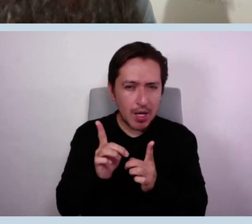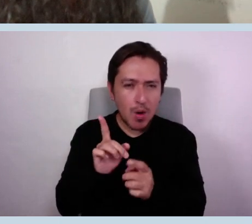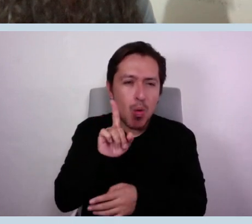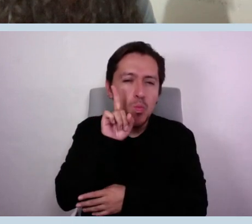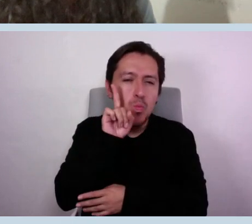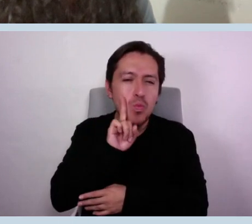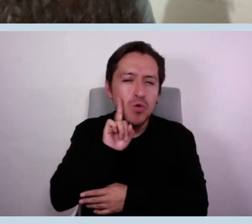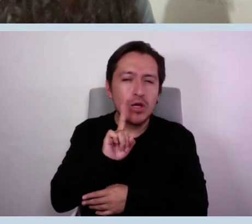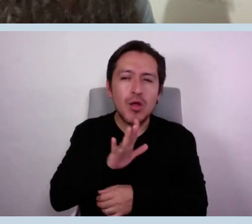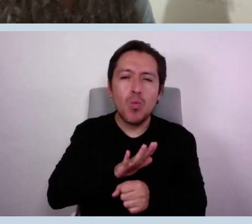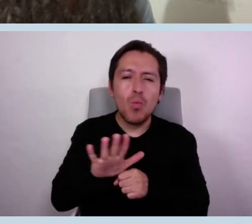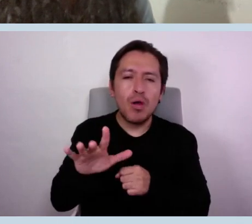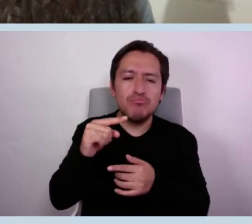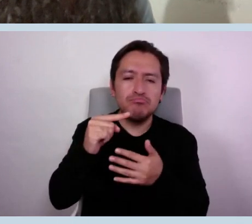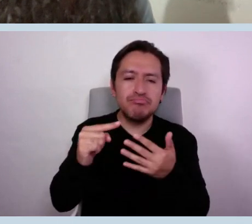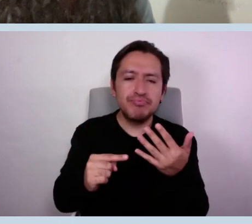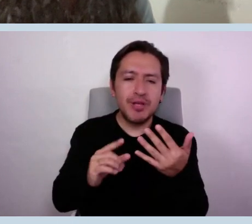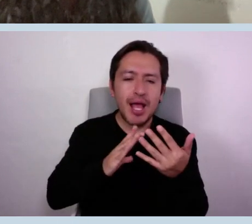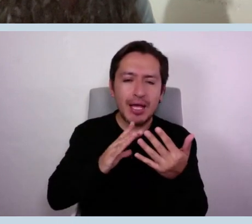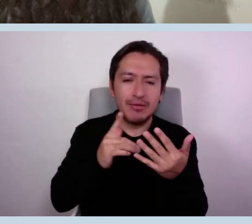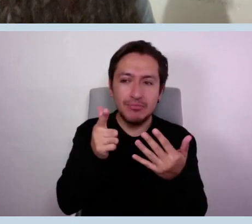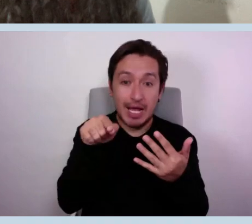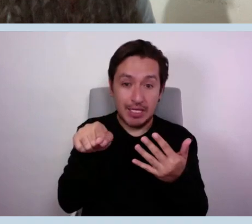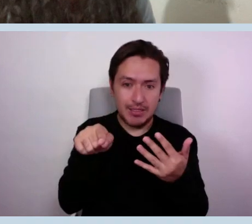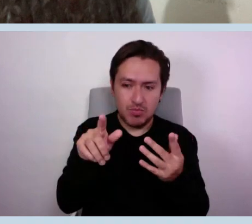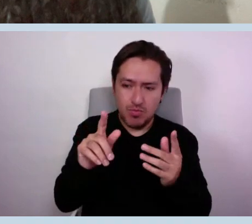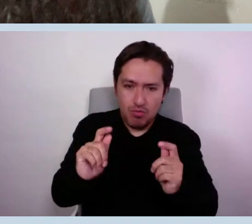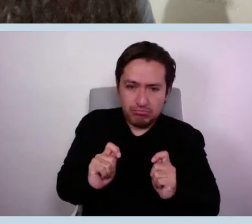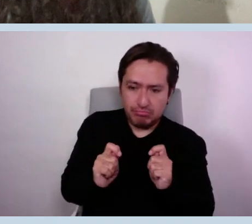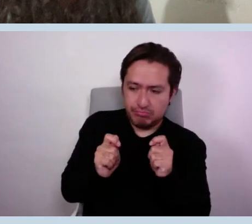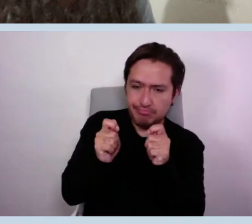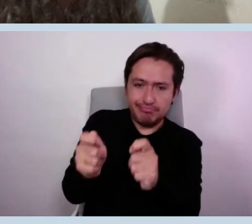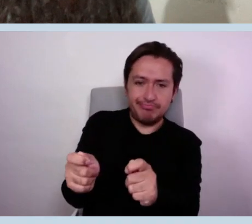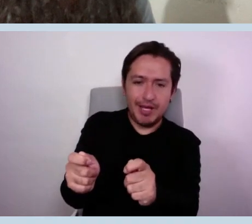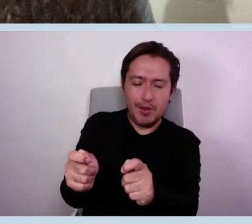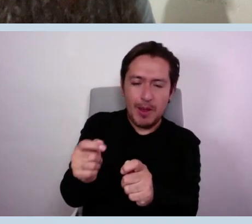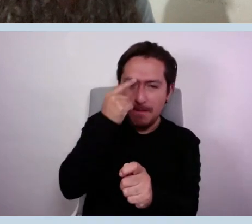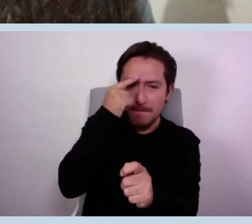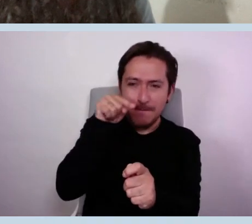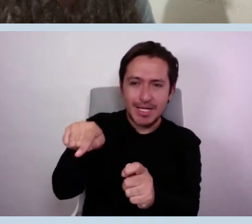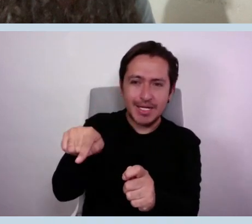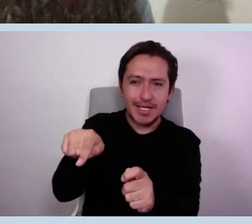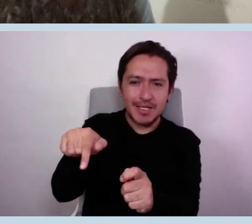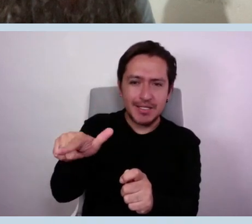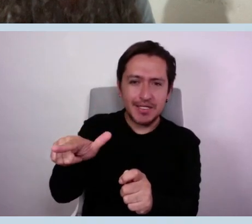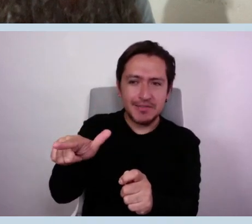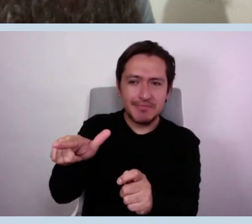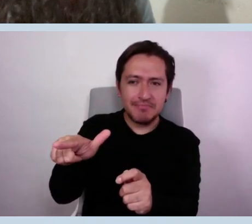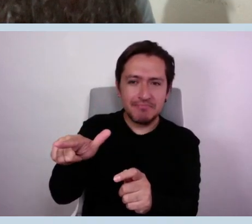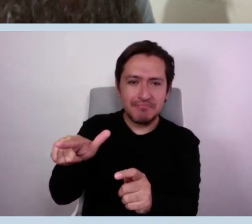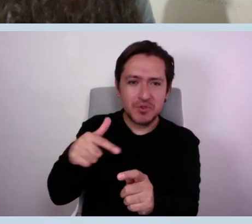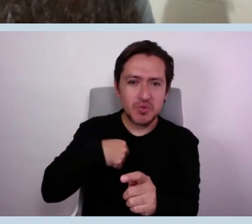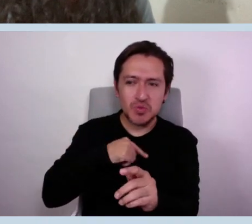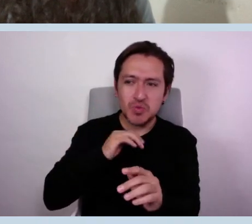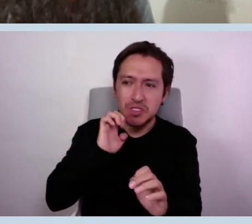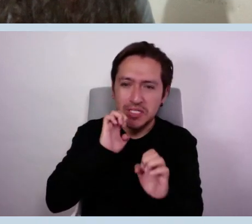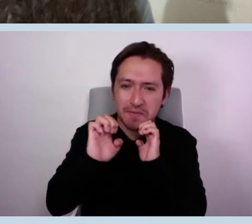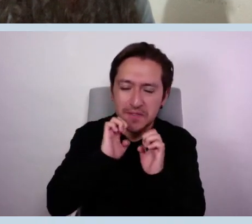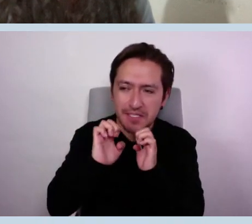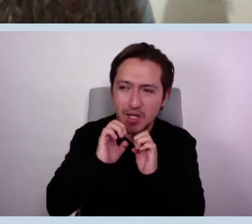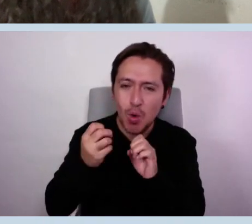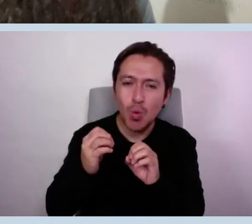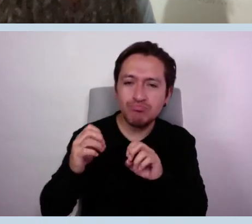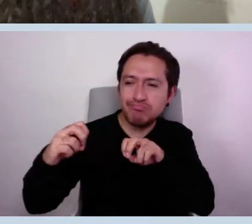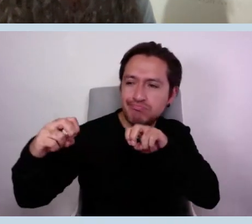institución para mirarlas no O sea o para conocerlas o para sentarnos a platicar con ellas O sea yo pienso yo soy